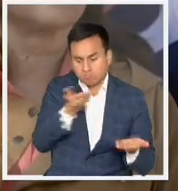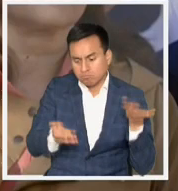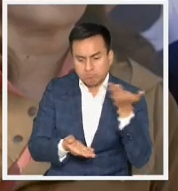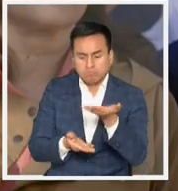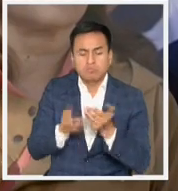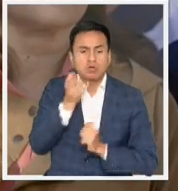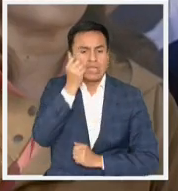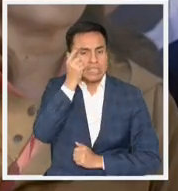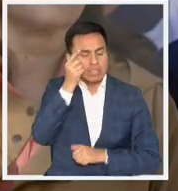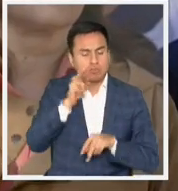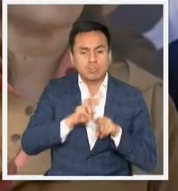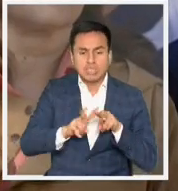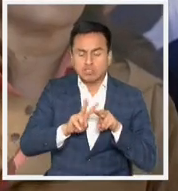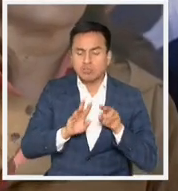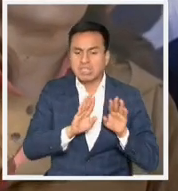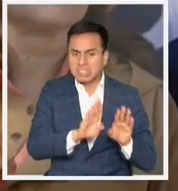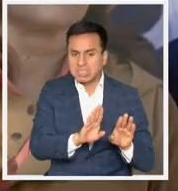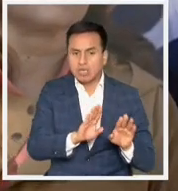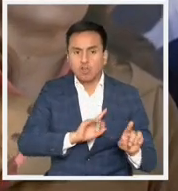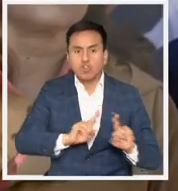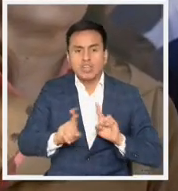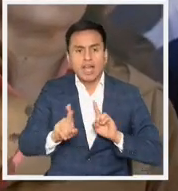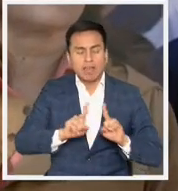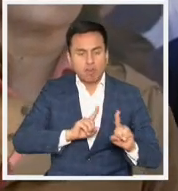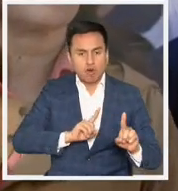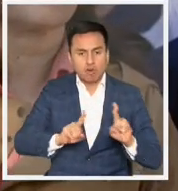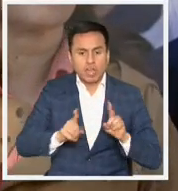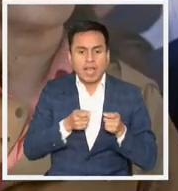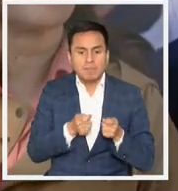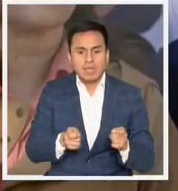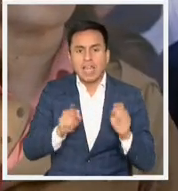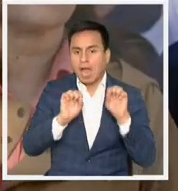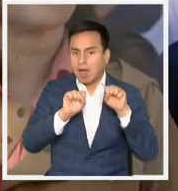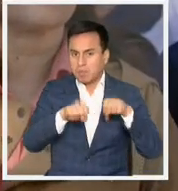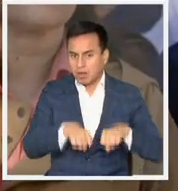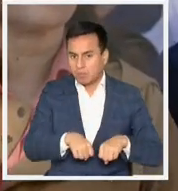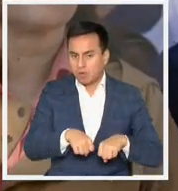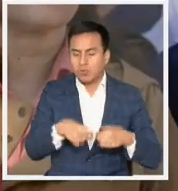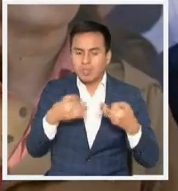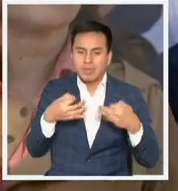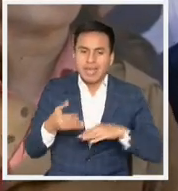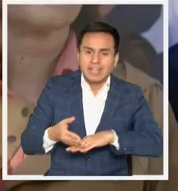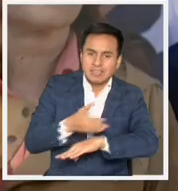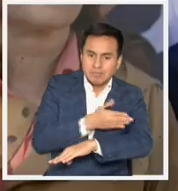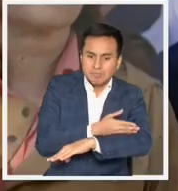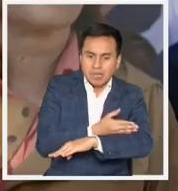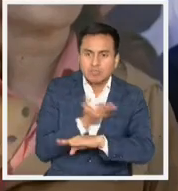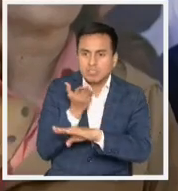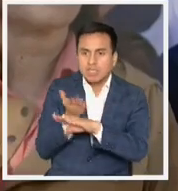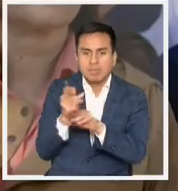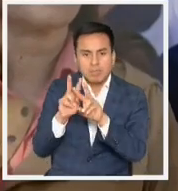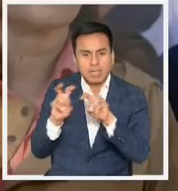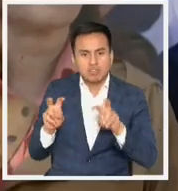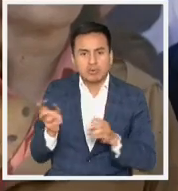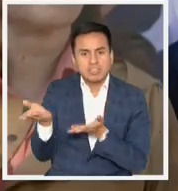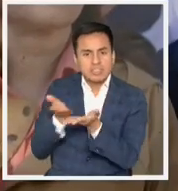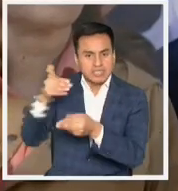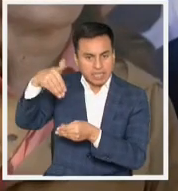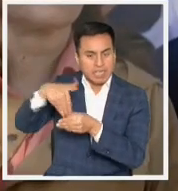es lo que entiendo que hizo el coordinador de la campaña del apruebo al justamente anticiparse y hacer una solicitud de investigación al